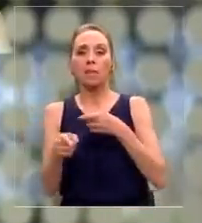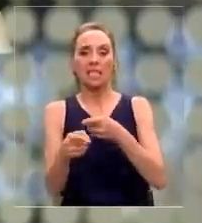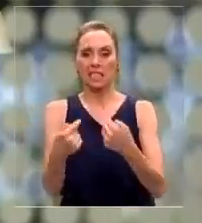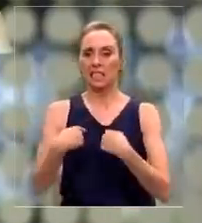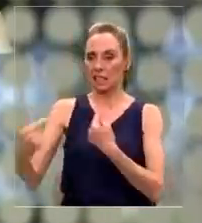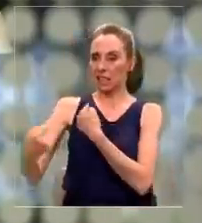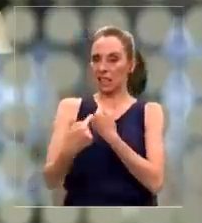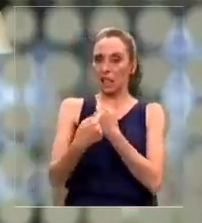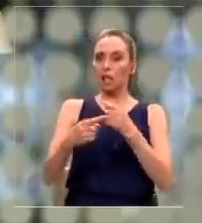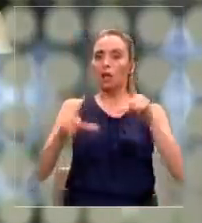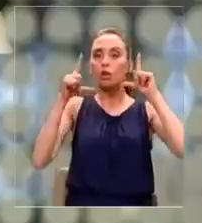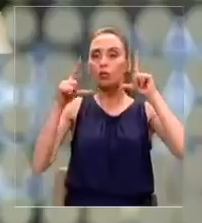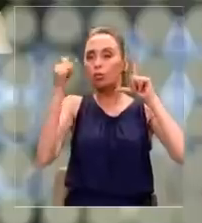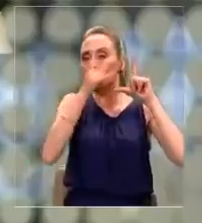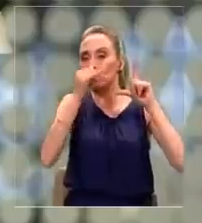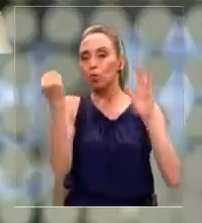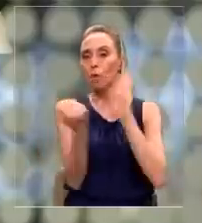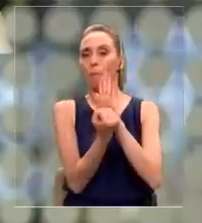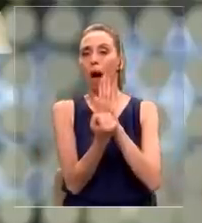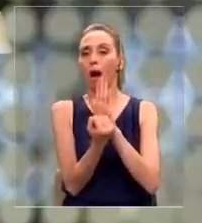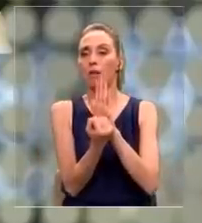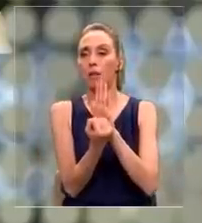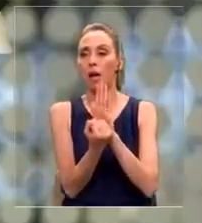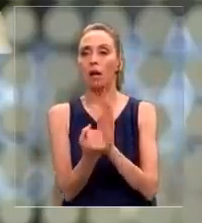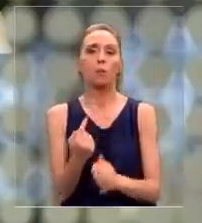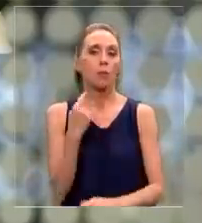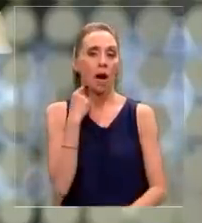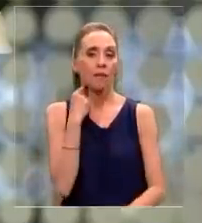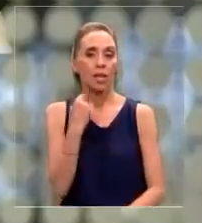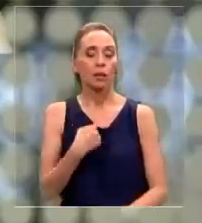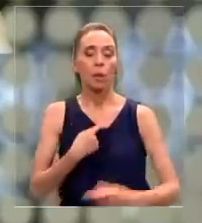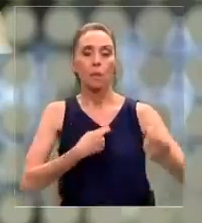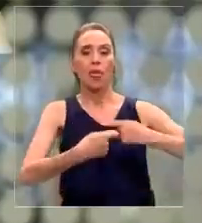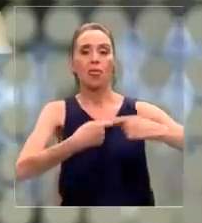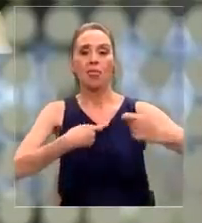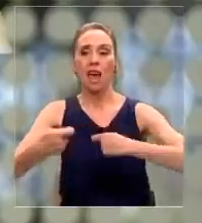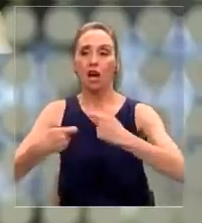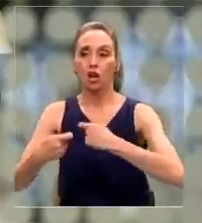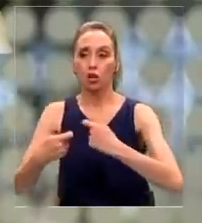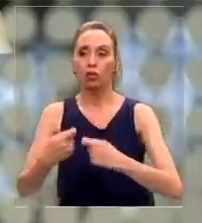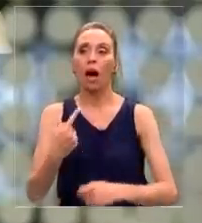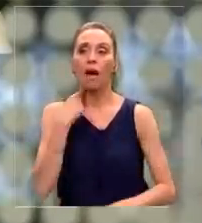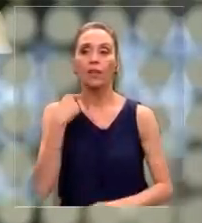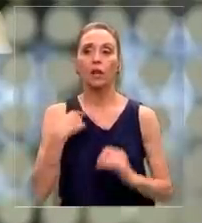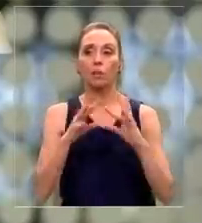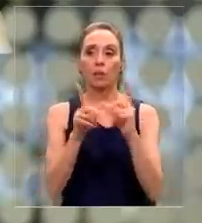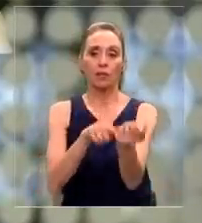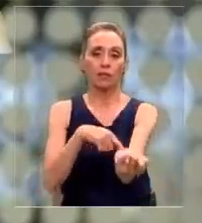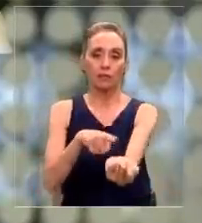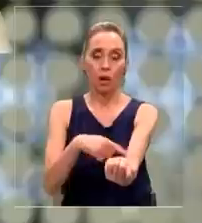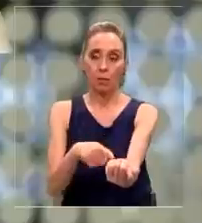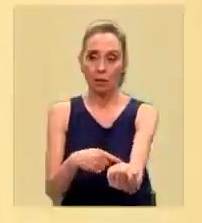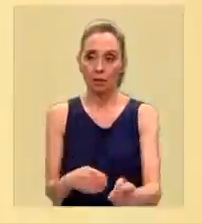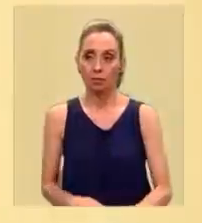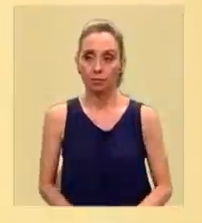imagen, que hoy en día me afecta en mis negocios y también afecta a mi familia.